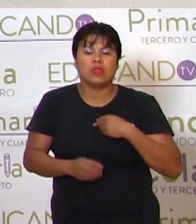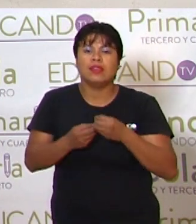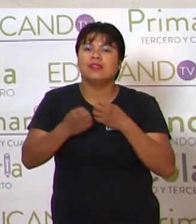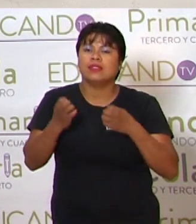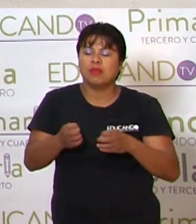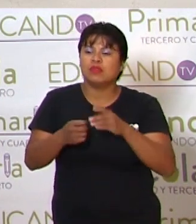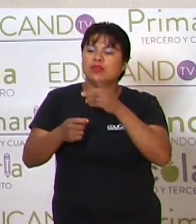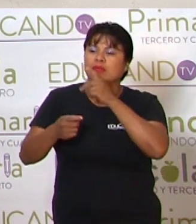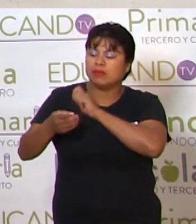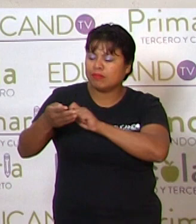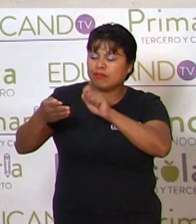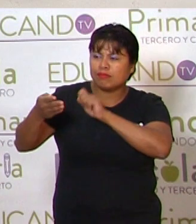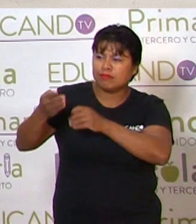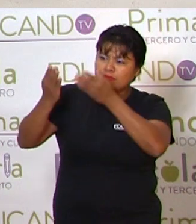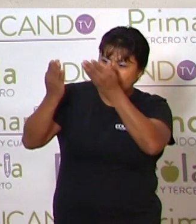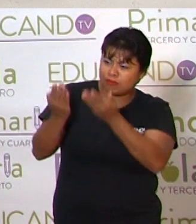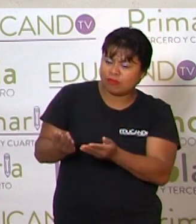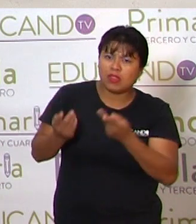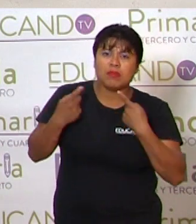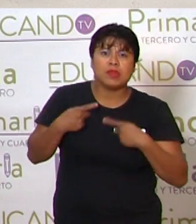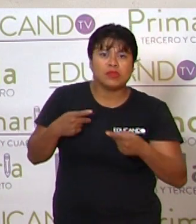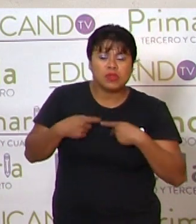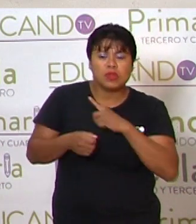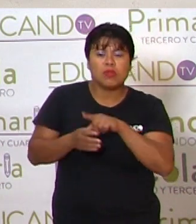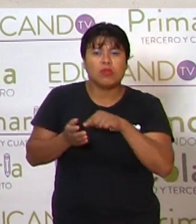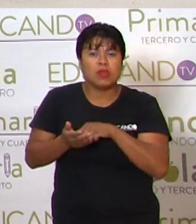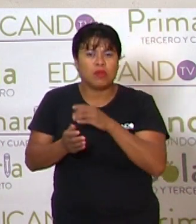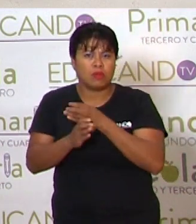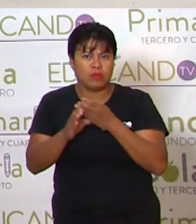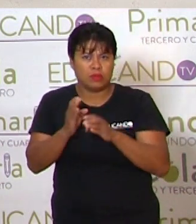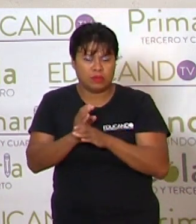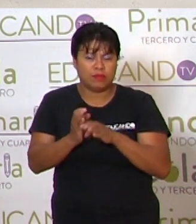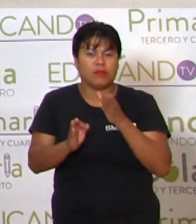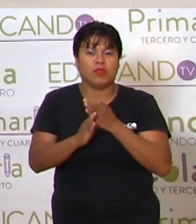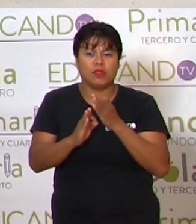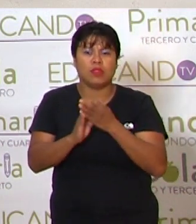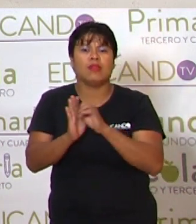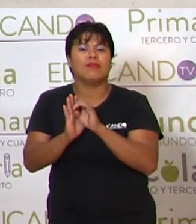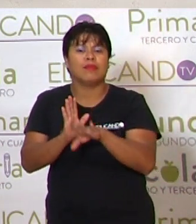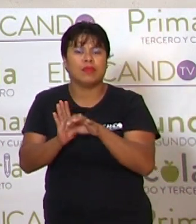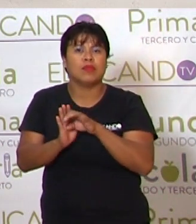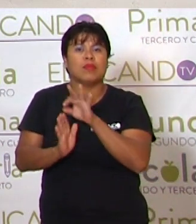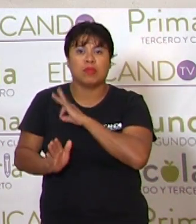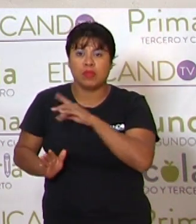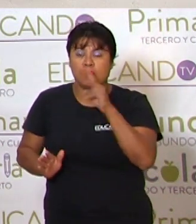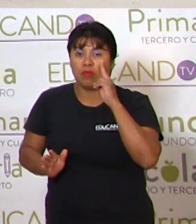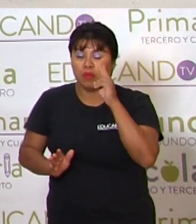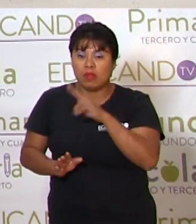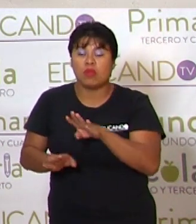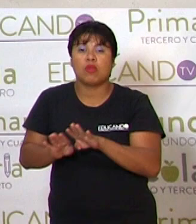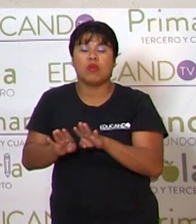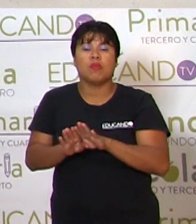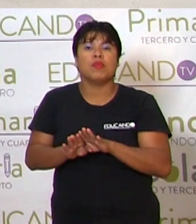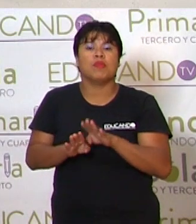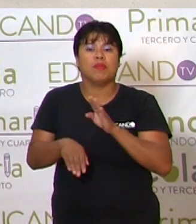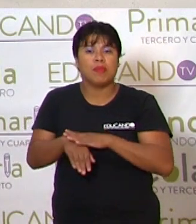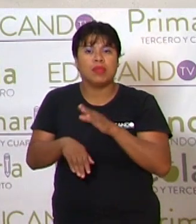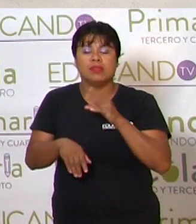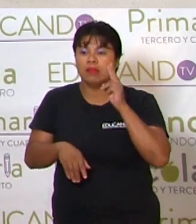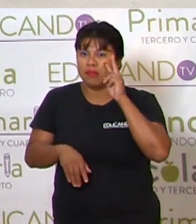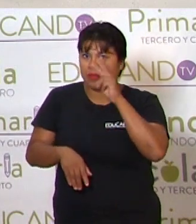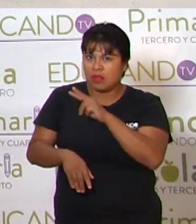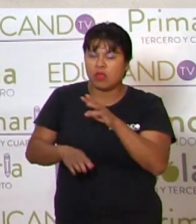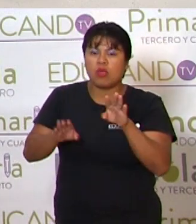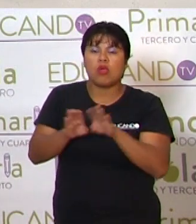estemos describiendo a una persona, a un lugar o una cosa. Ahorita vamos a ver ejemplos que te van a permitir darte un poquito